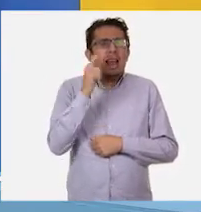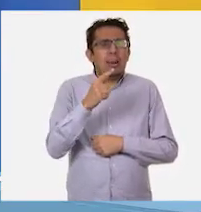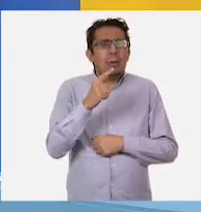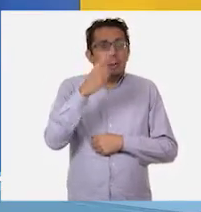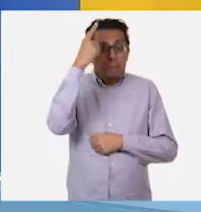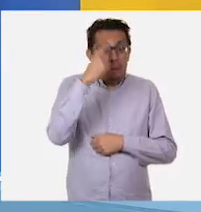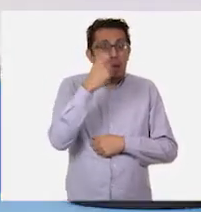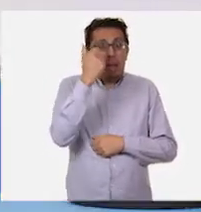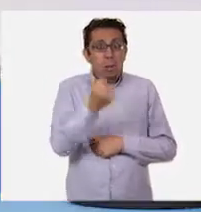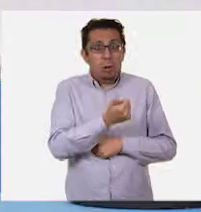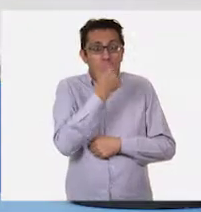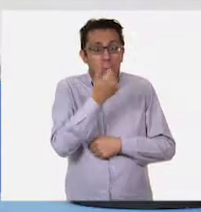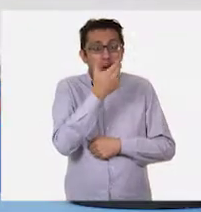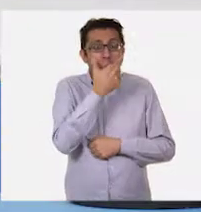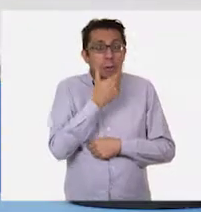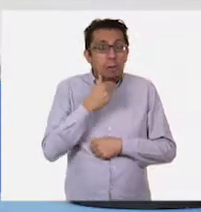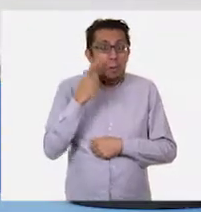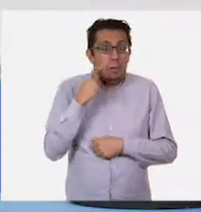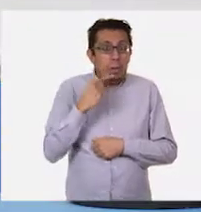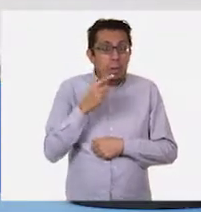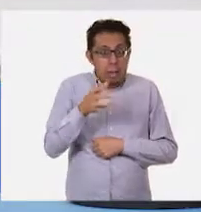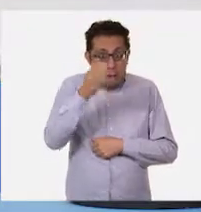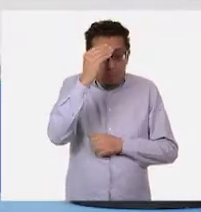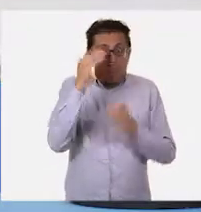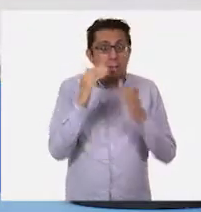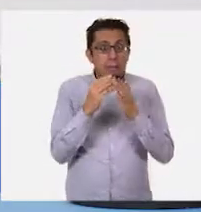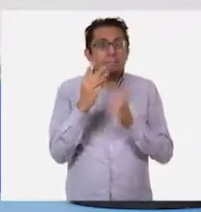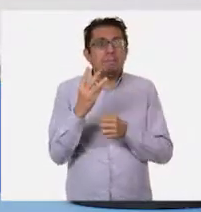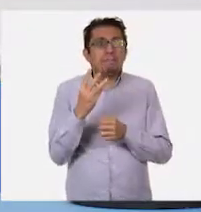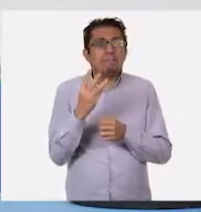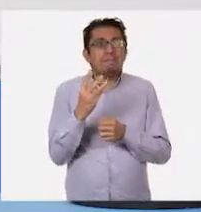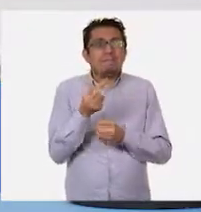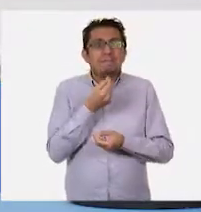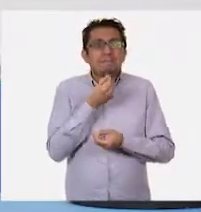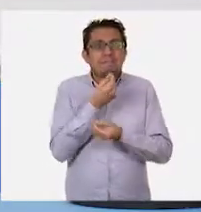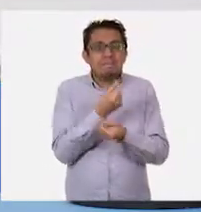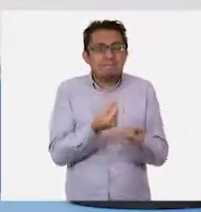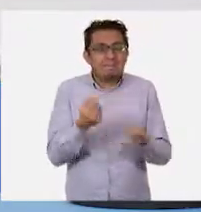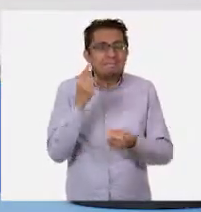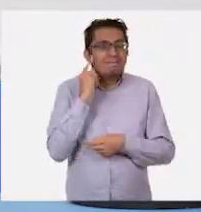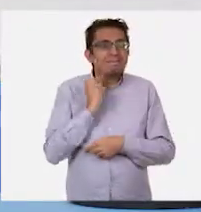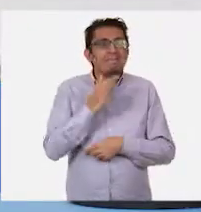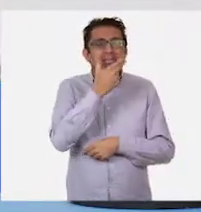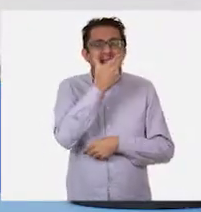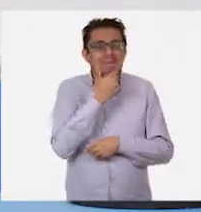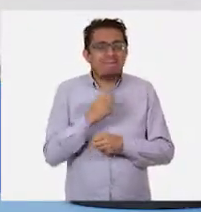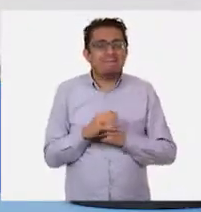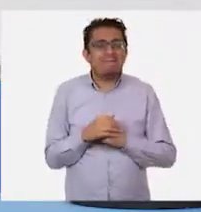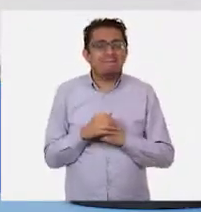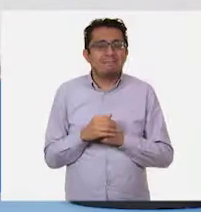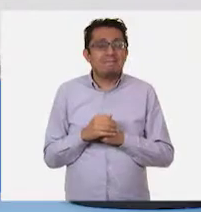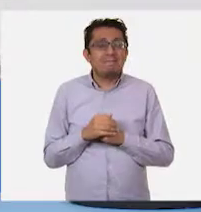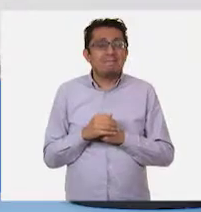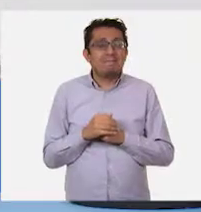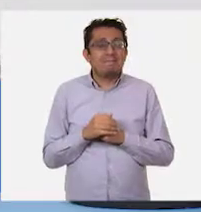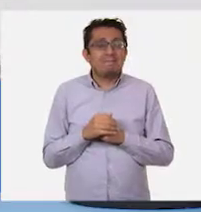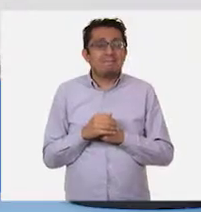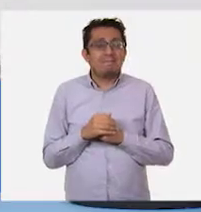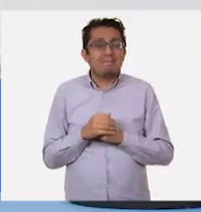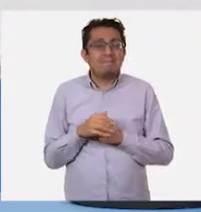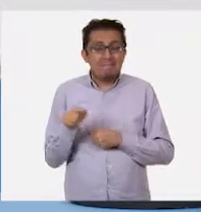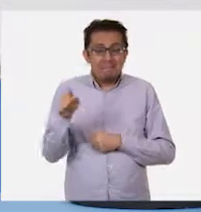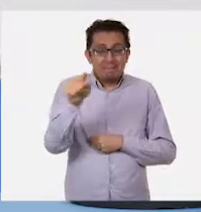Aprende en Casa 3. ¡Claro que sí, profesor! Niñas, niños, todos ustedes que